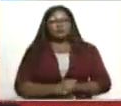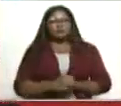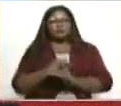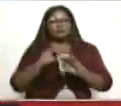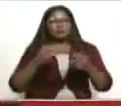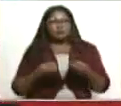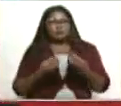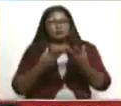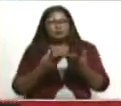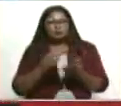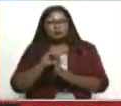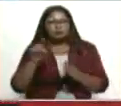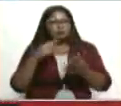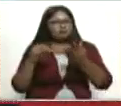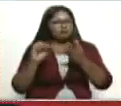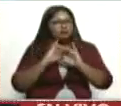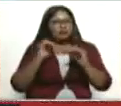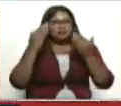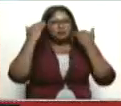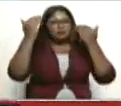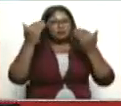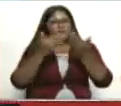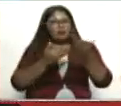expresados por los que me antecedieron,